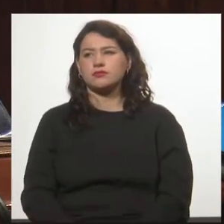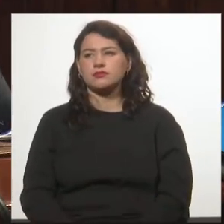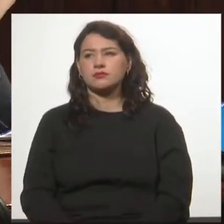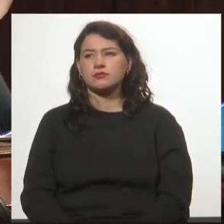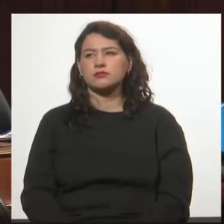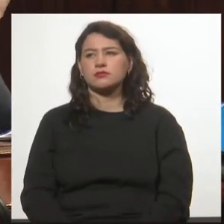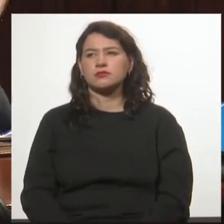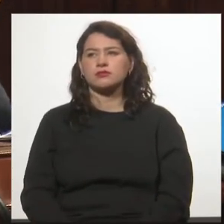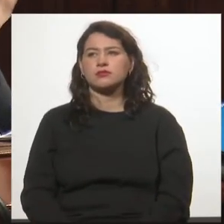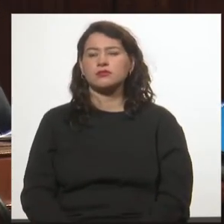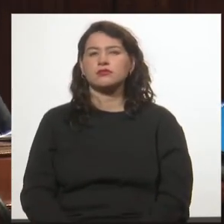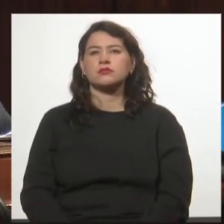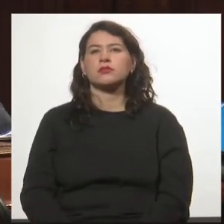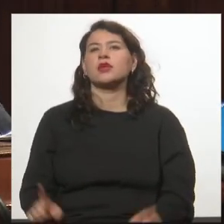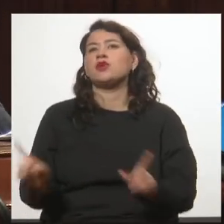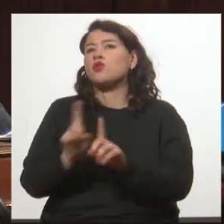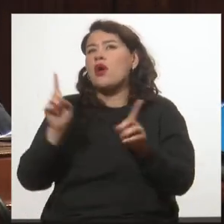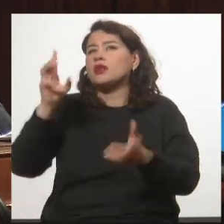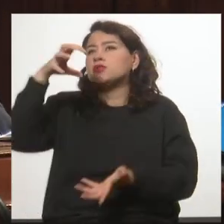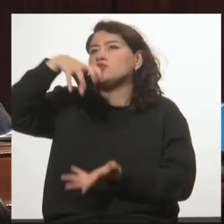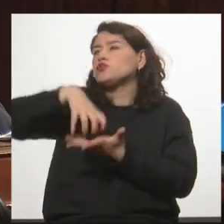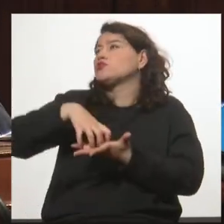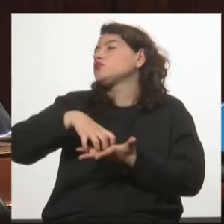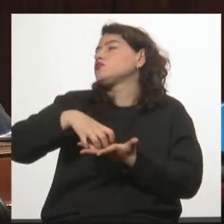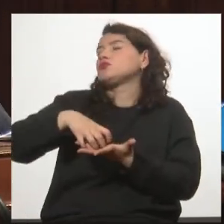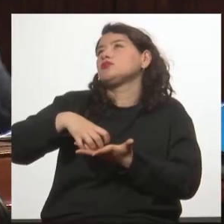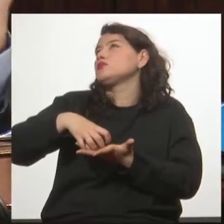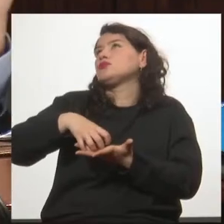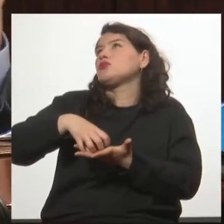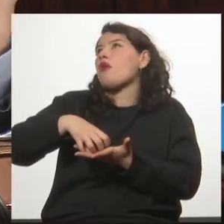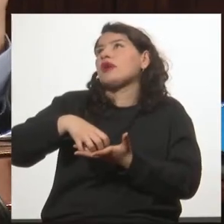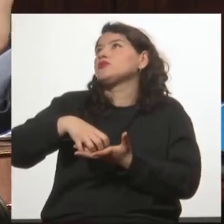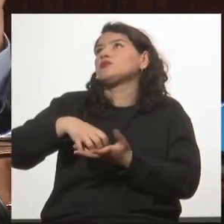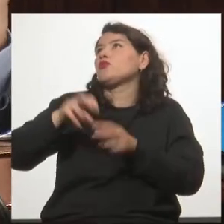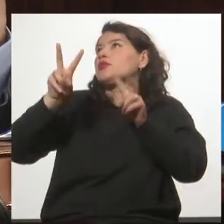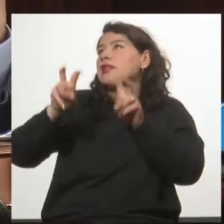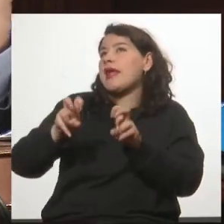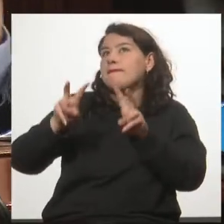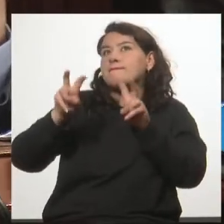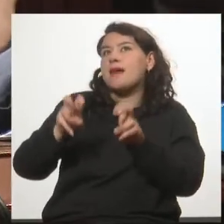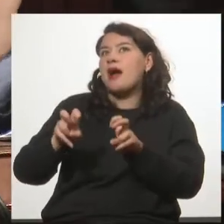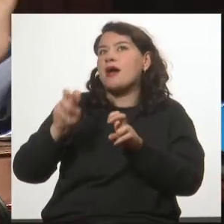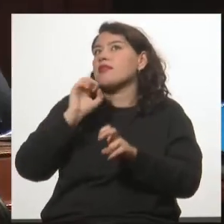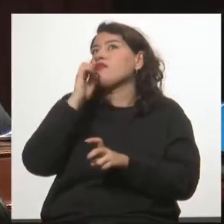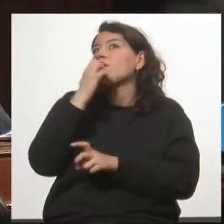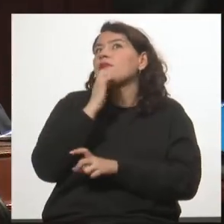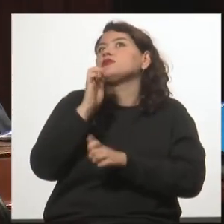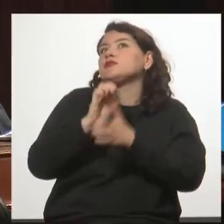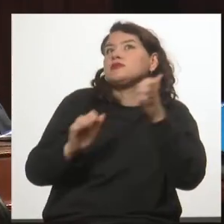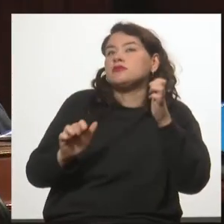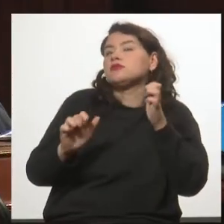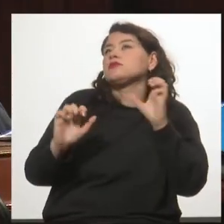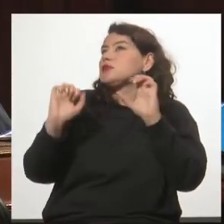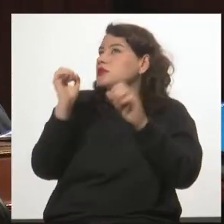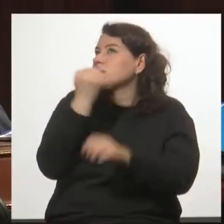no era una central atómica no era un centro de datos